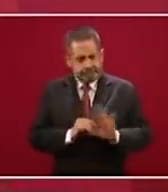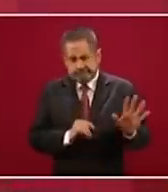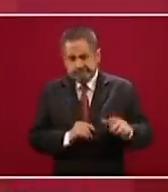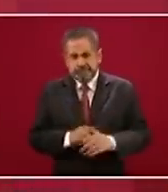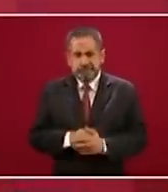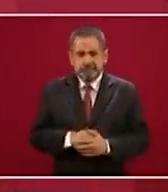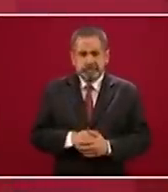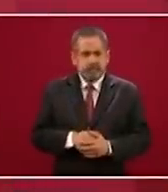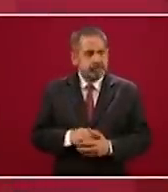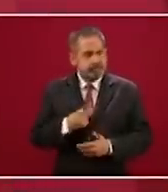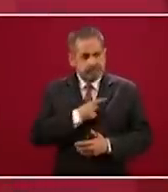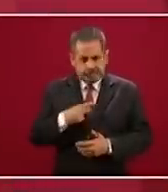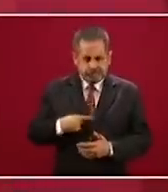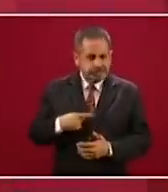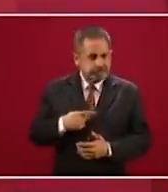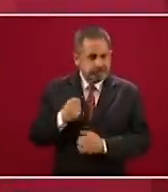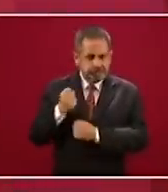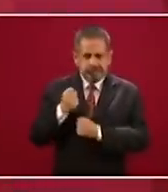Aquí hay que tener